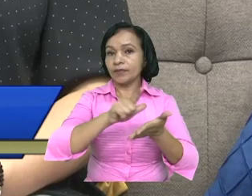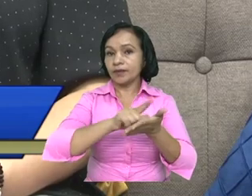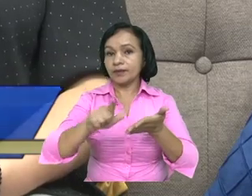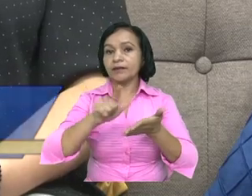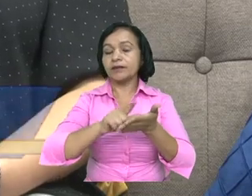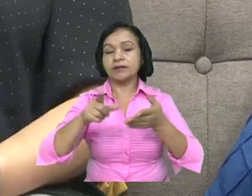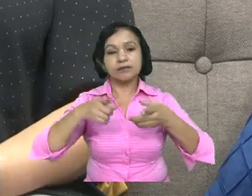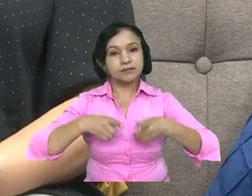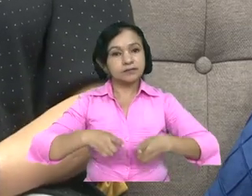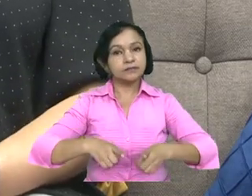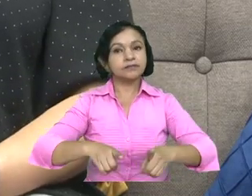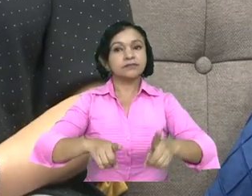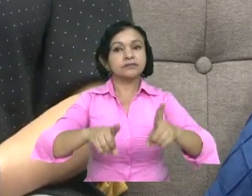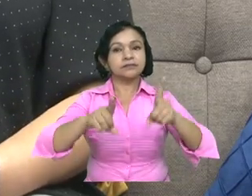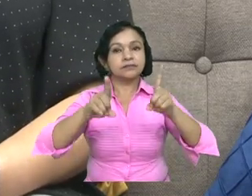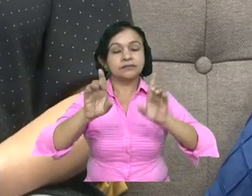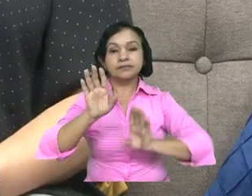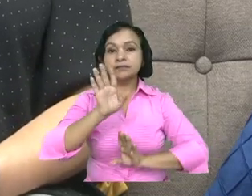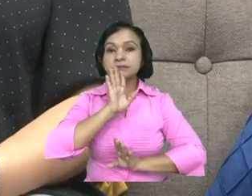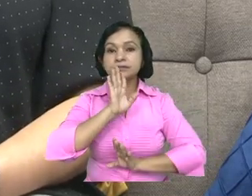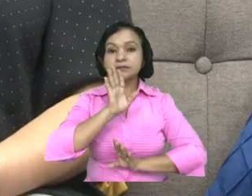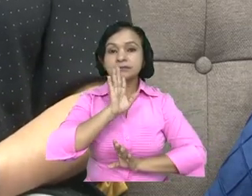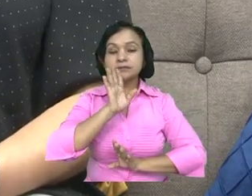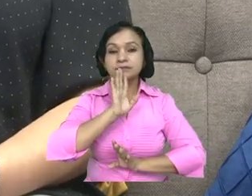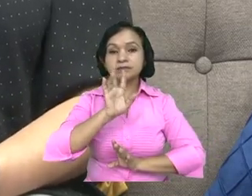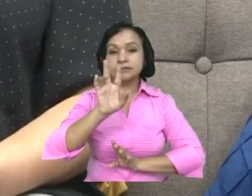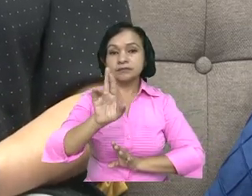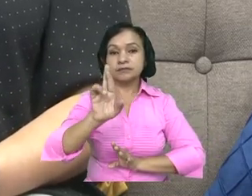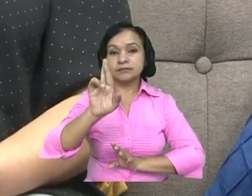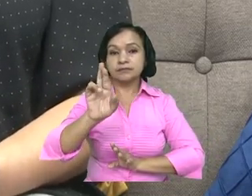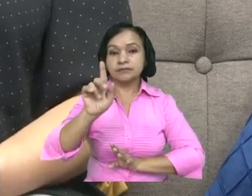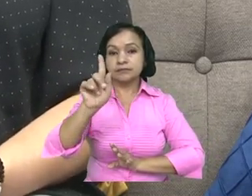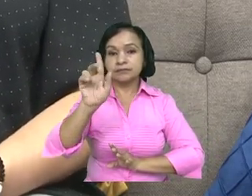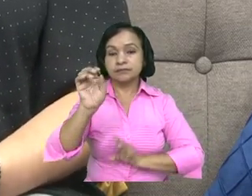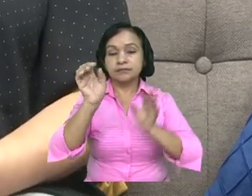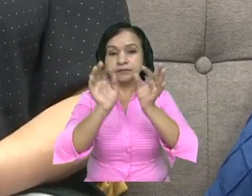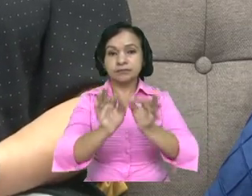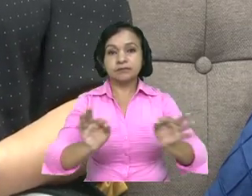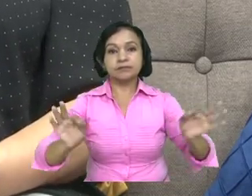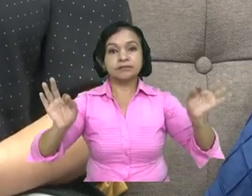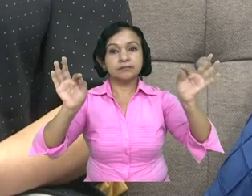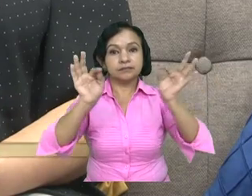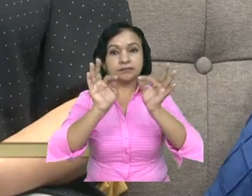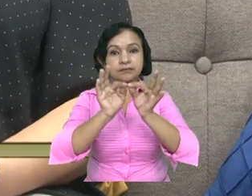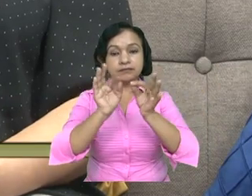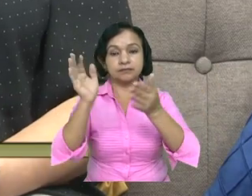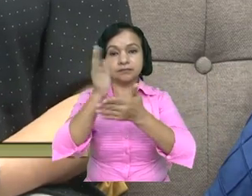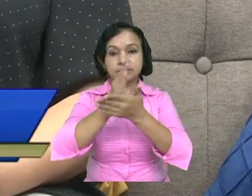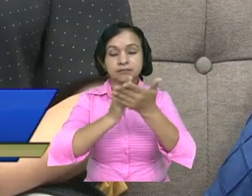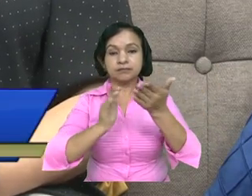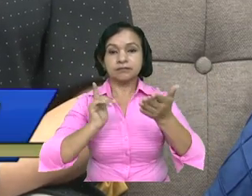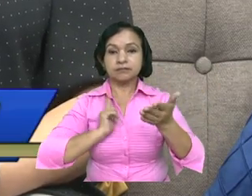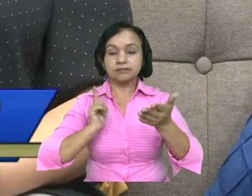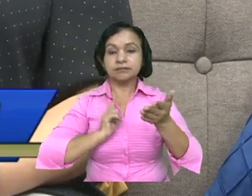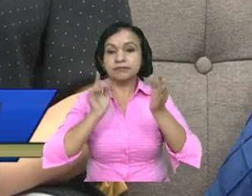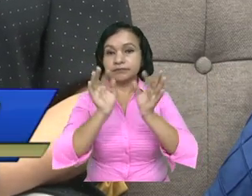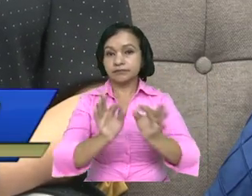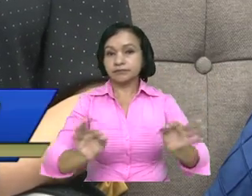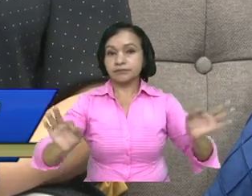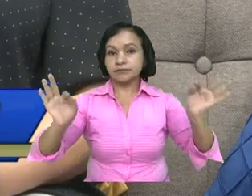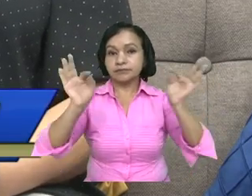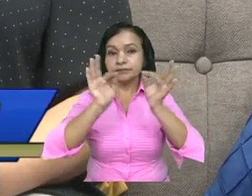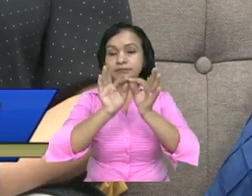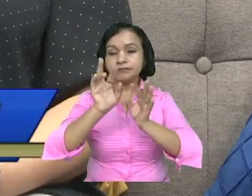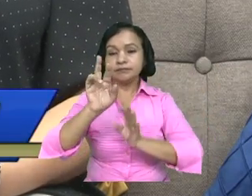digno, ¿verdad? Entonces estamos hablando de retos muy importantes, porque nosotros todavía tenemos una brecha importante en el